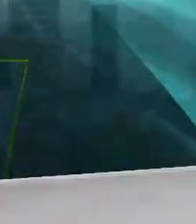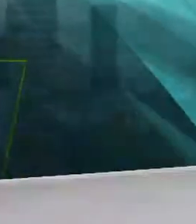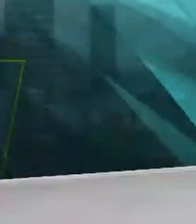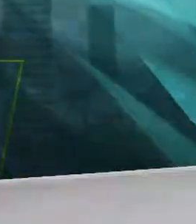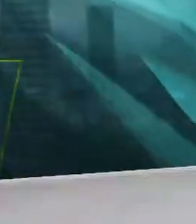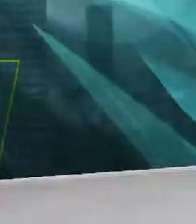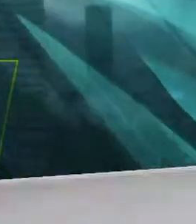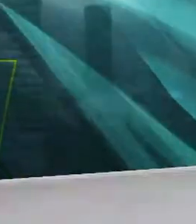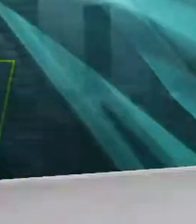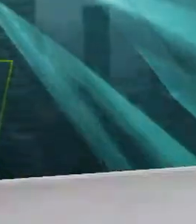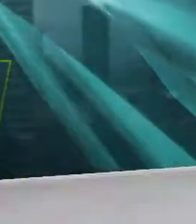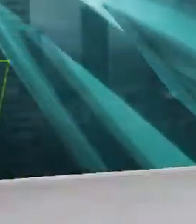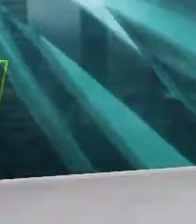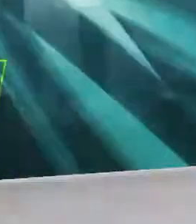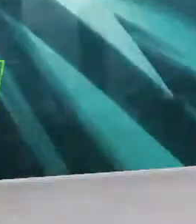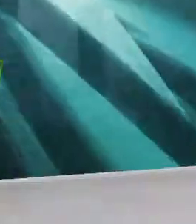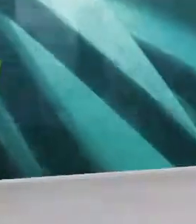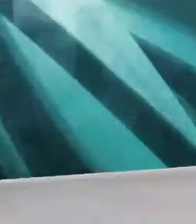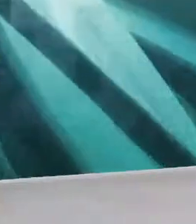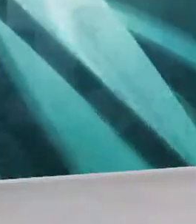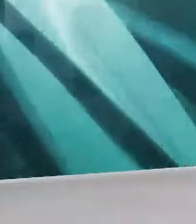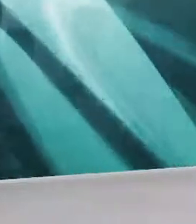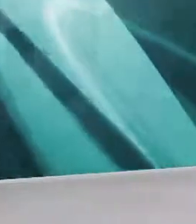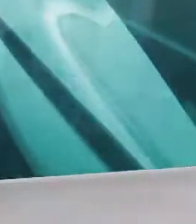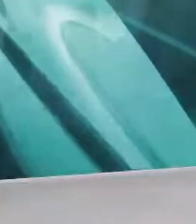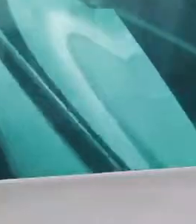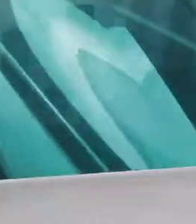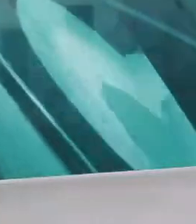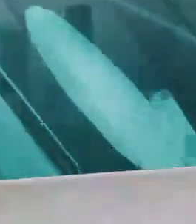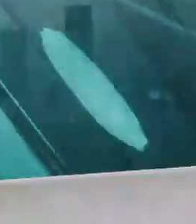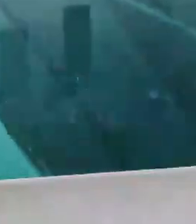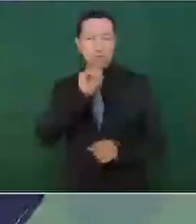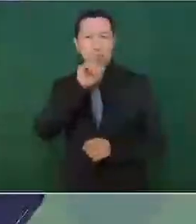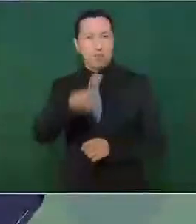el injerencionismo en otros países como en el caso de Perú.